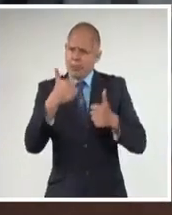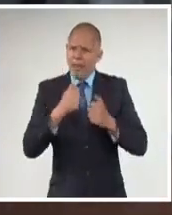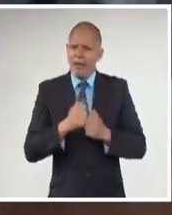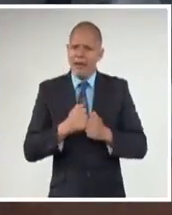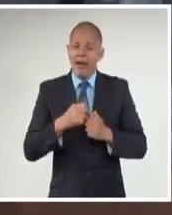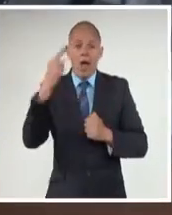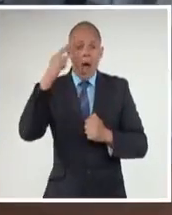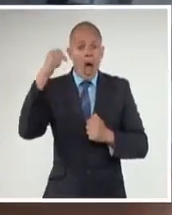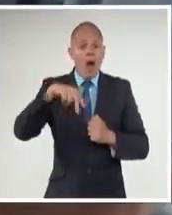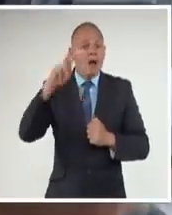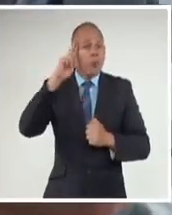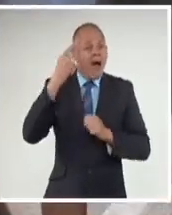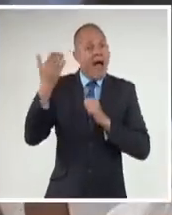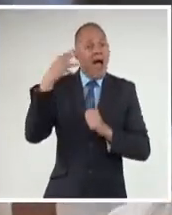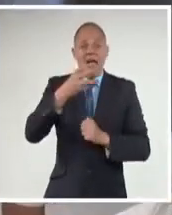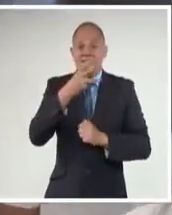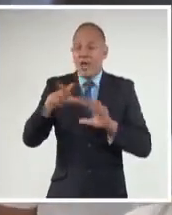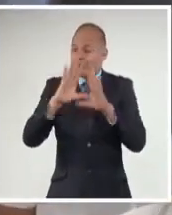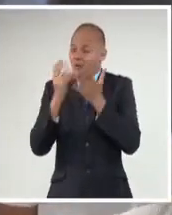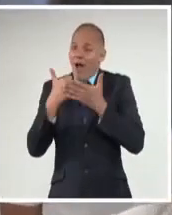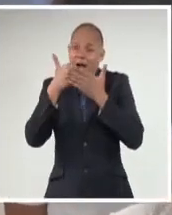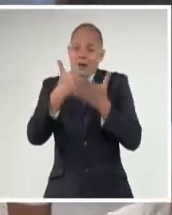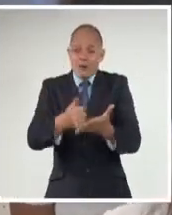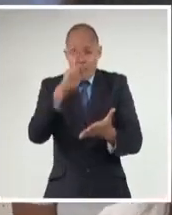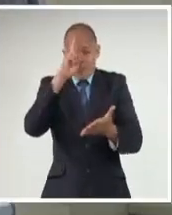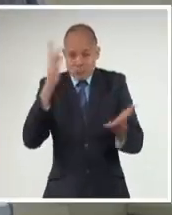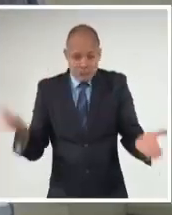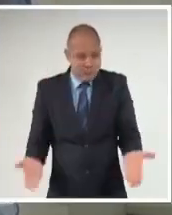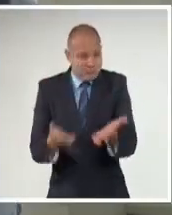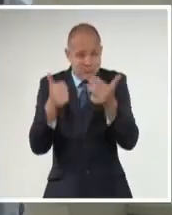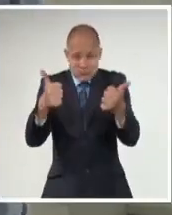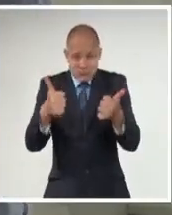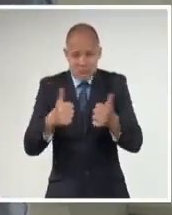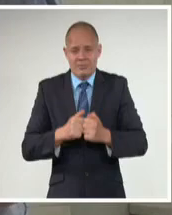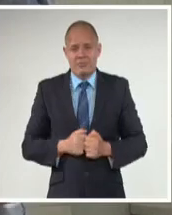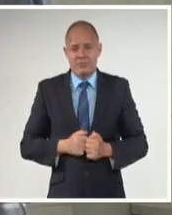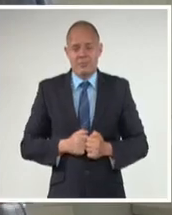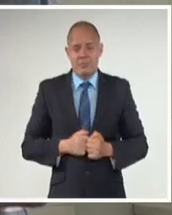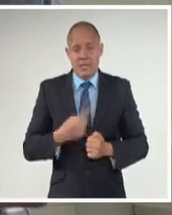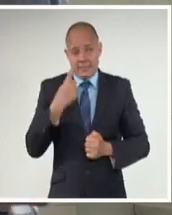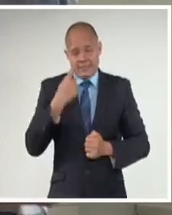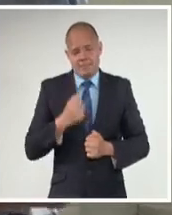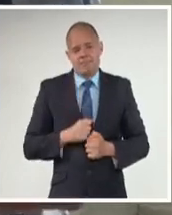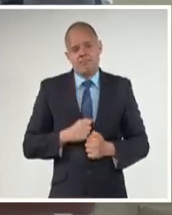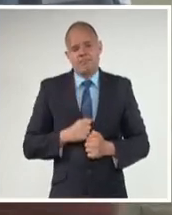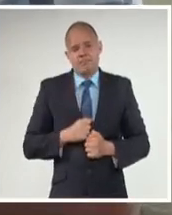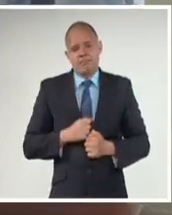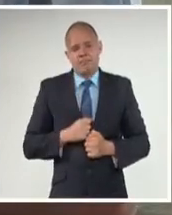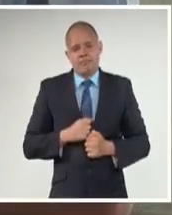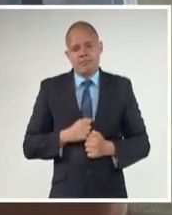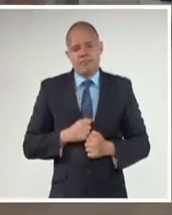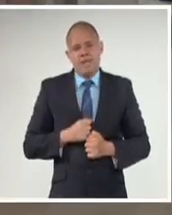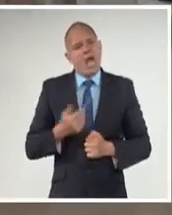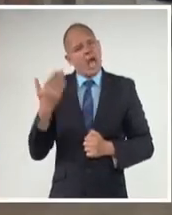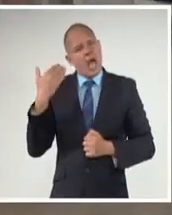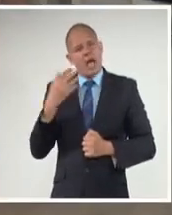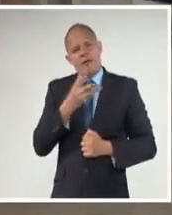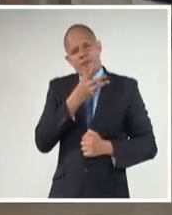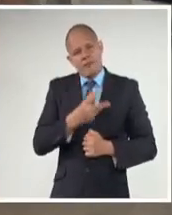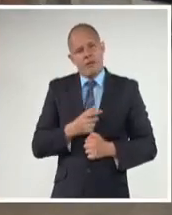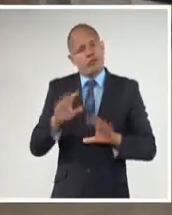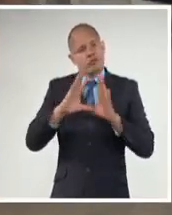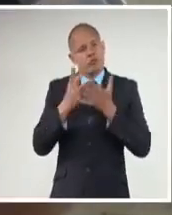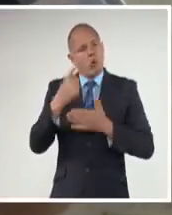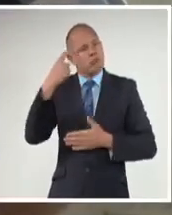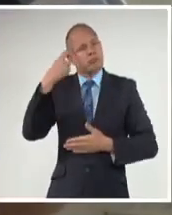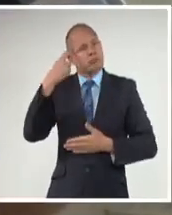por la medicina cubana y la formación de sus profesionales. Fidel, dentro de todo su pensamiento visionario, en